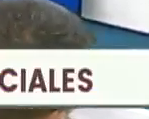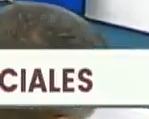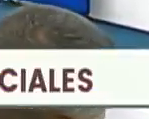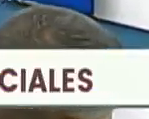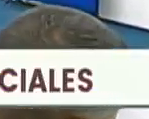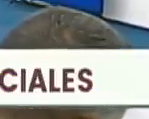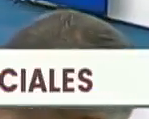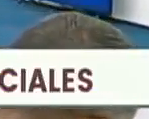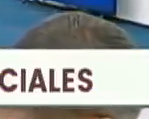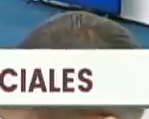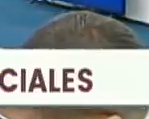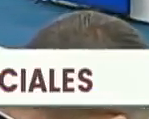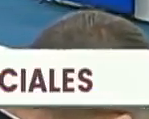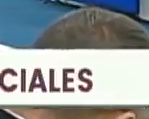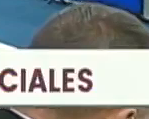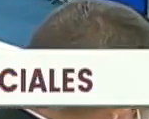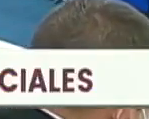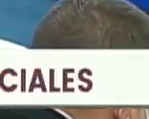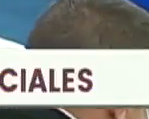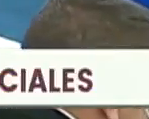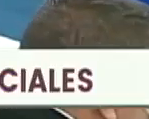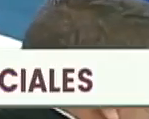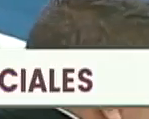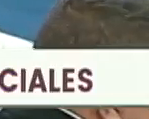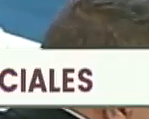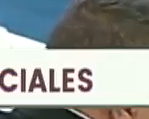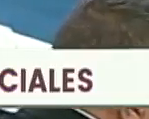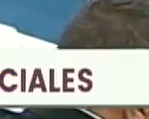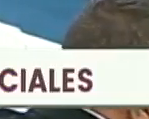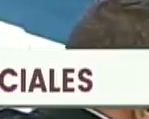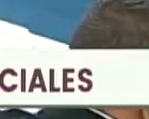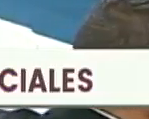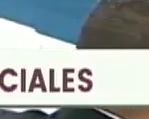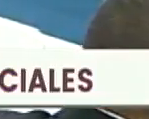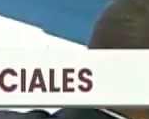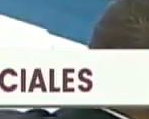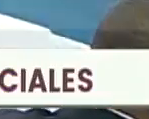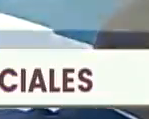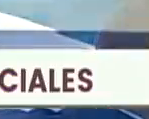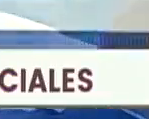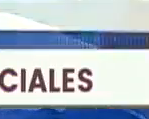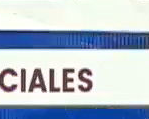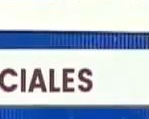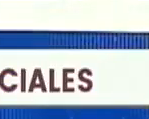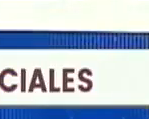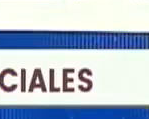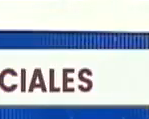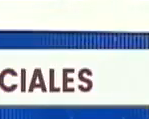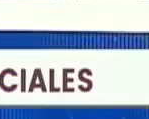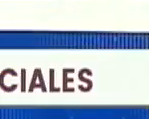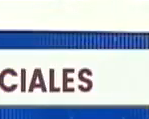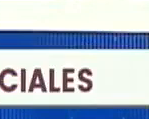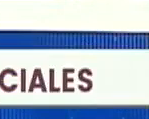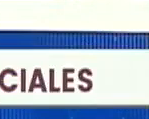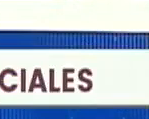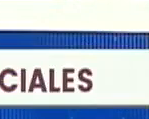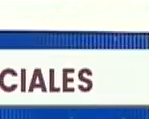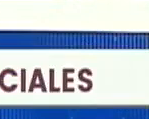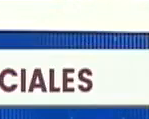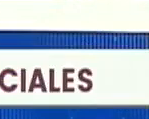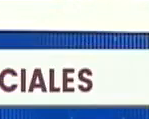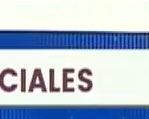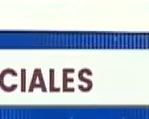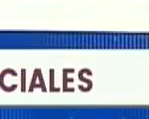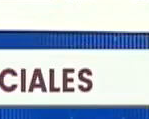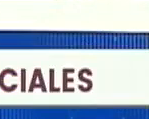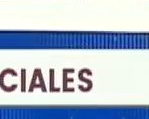del socialismo humanista, cristiano, bolivariano, chavista, del socialismo del siglo XXI.